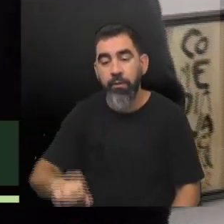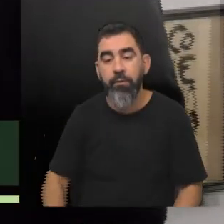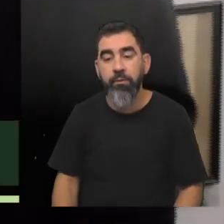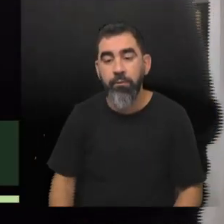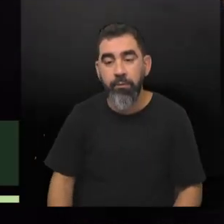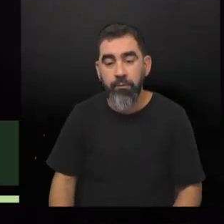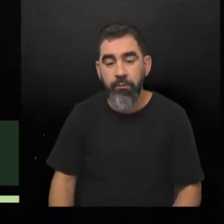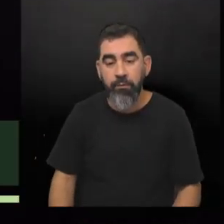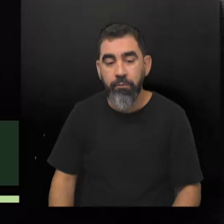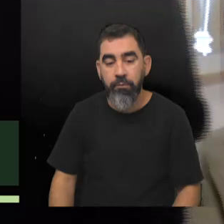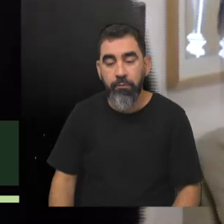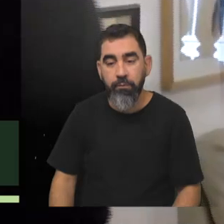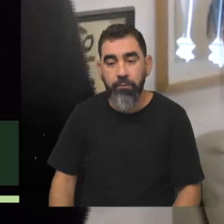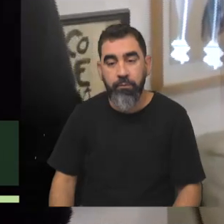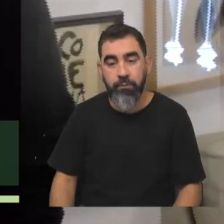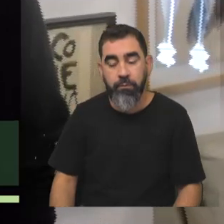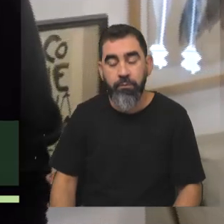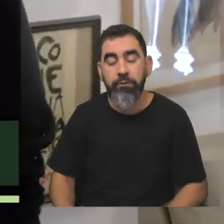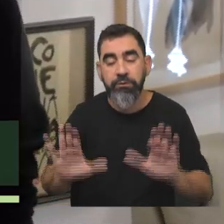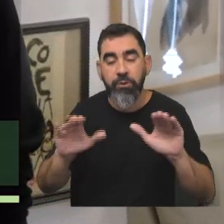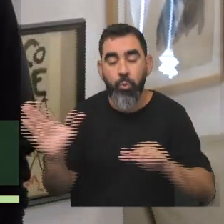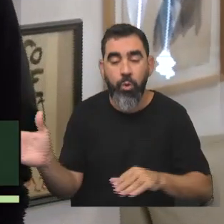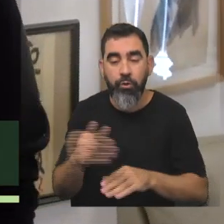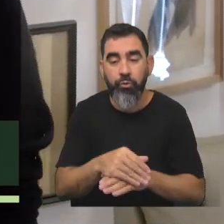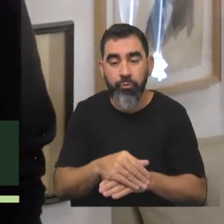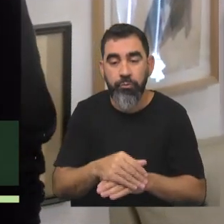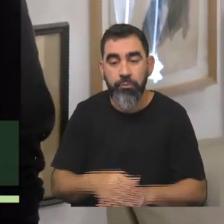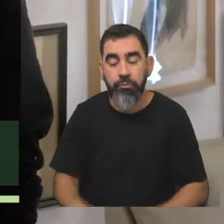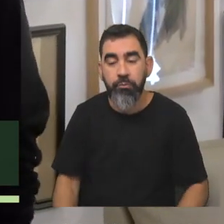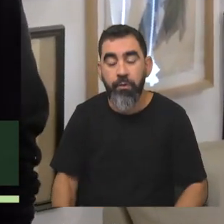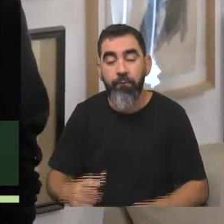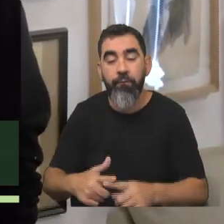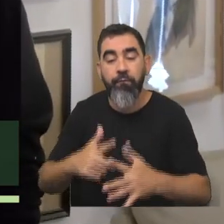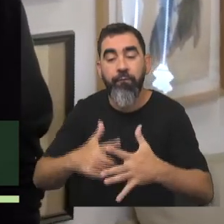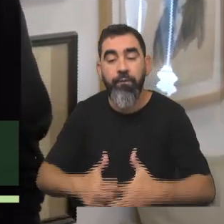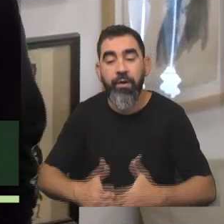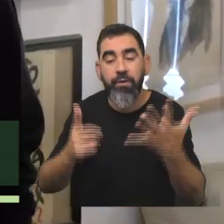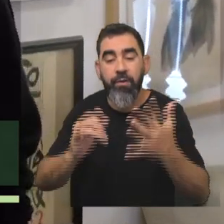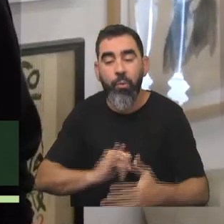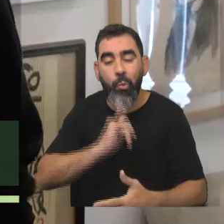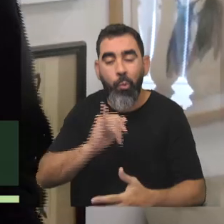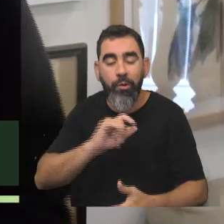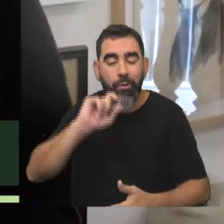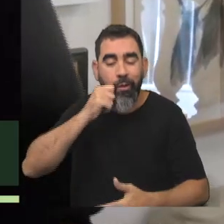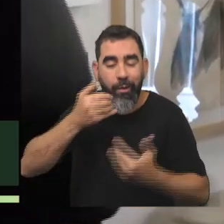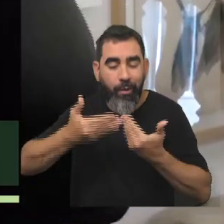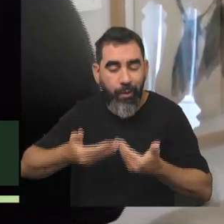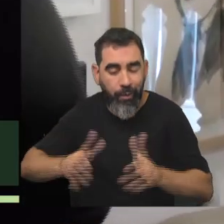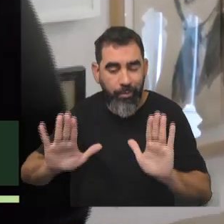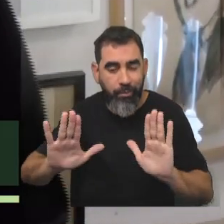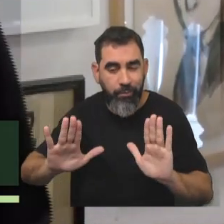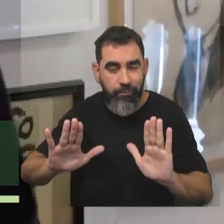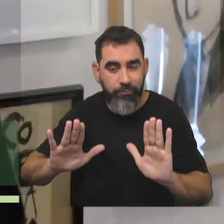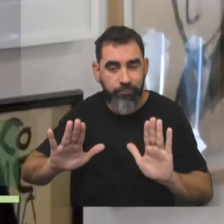Bueno gracias y un saludo a todas y a todos el festival tiene una anécdota muy linda es una que es